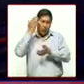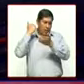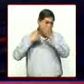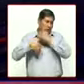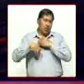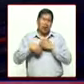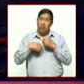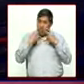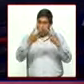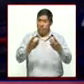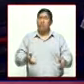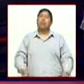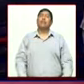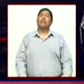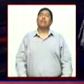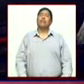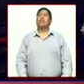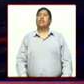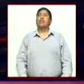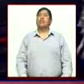a disfraz. Adelante.